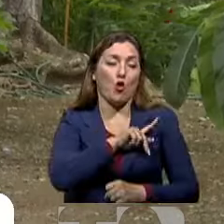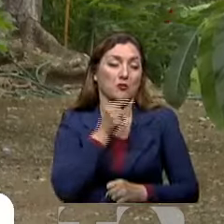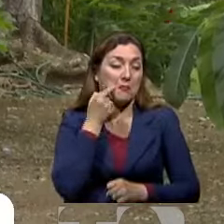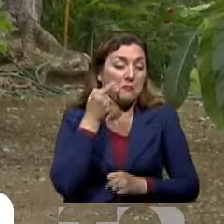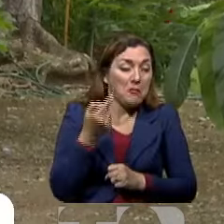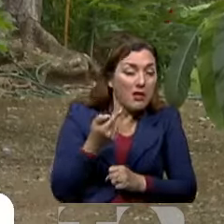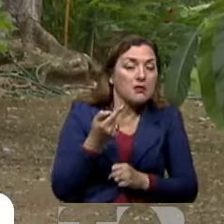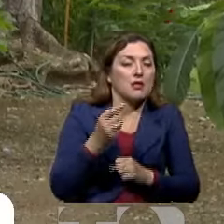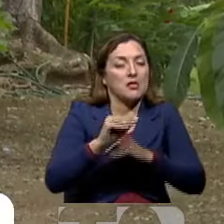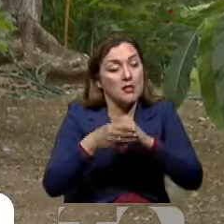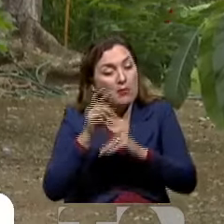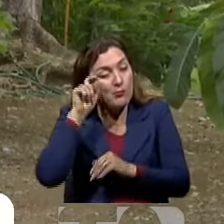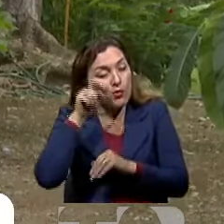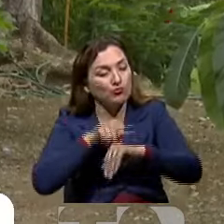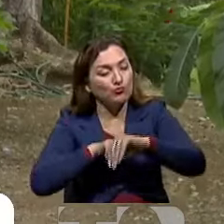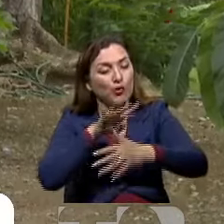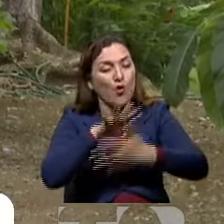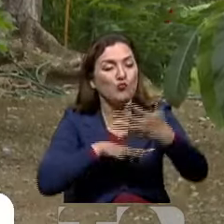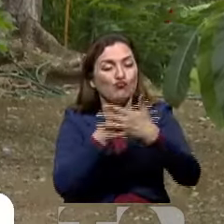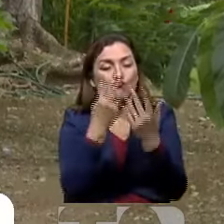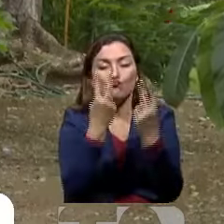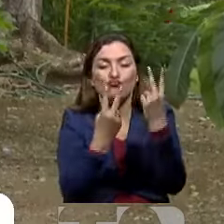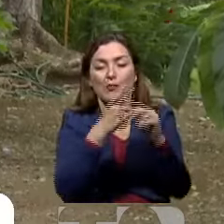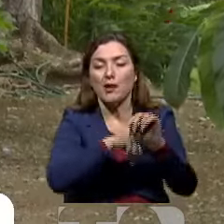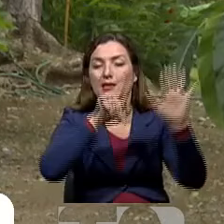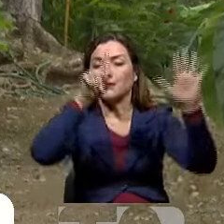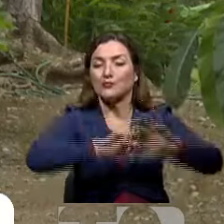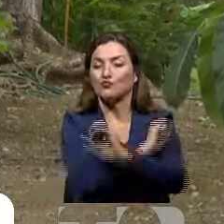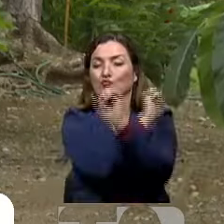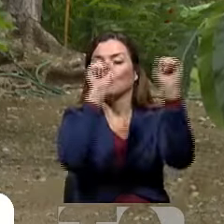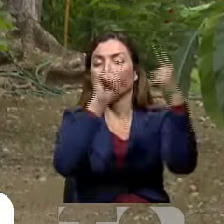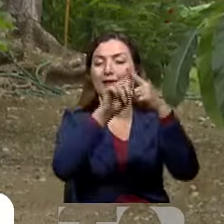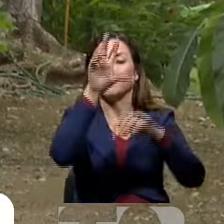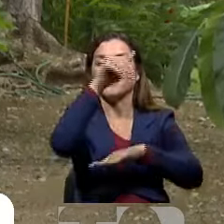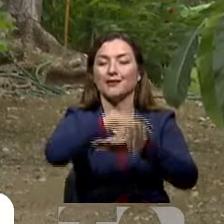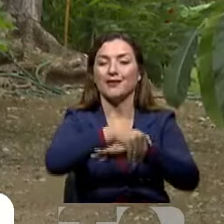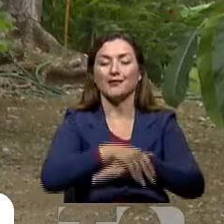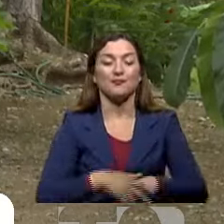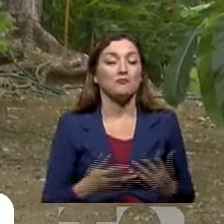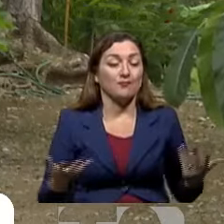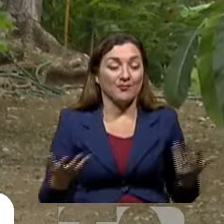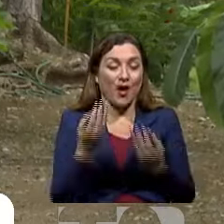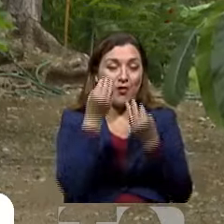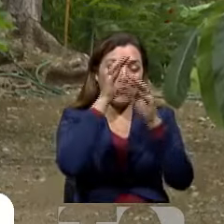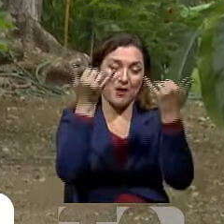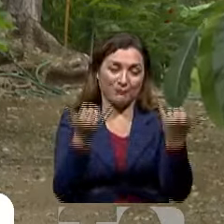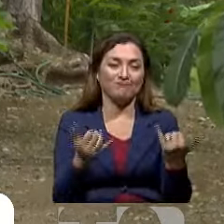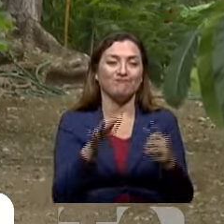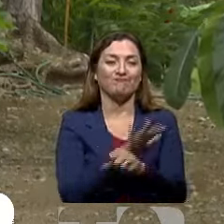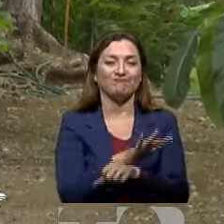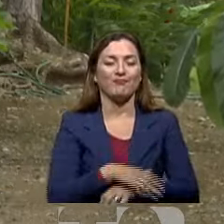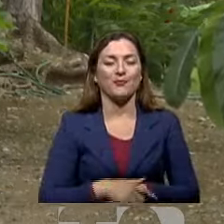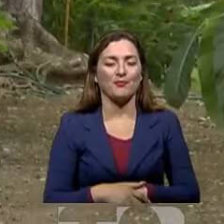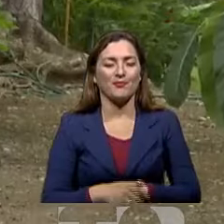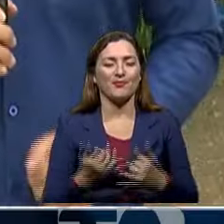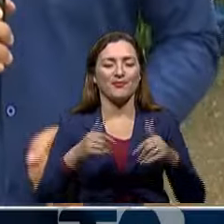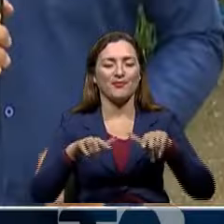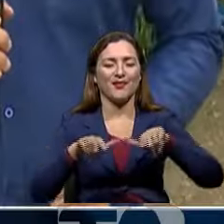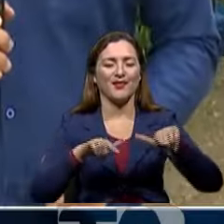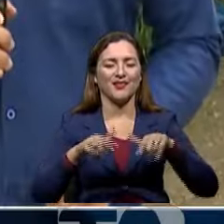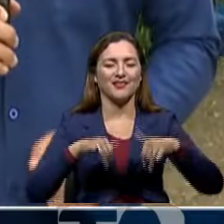Adicional, recordarles que el horario de visita es desde las 6 de la mañana hasta las 3 de la tarde. Eso es lo que les podemos contar desde este